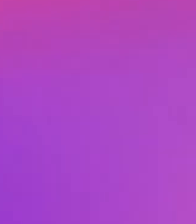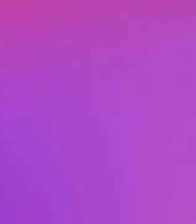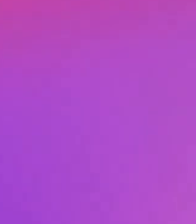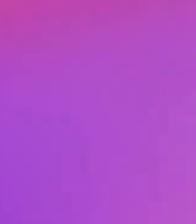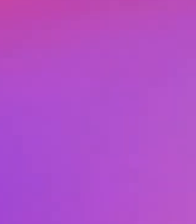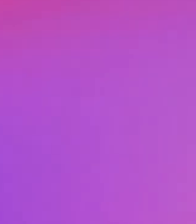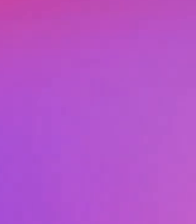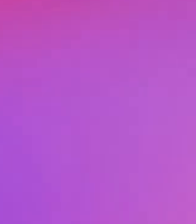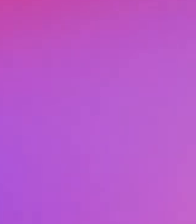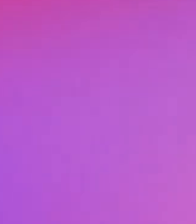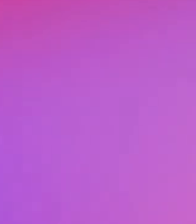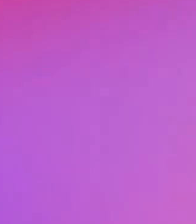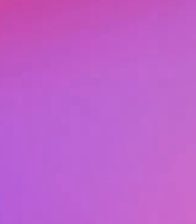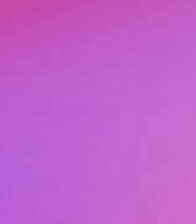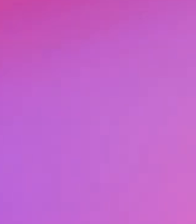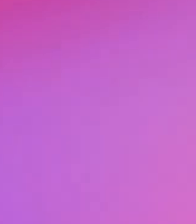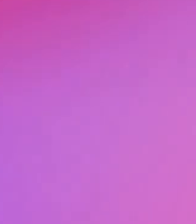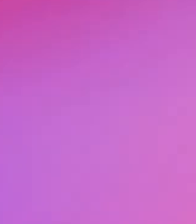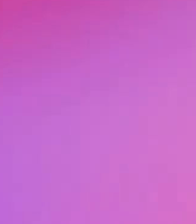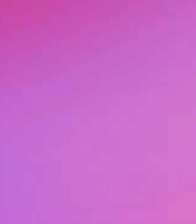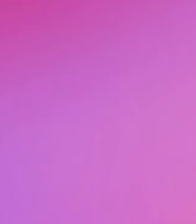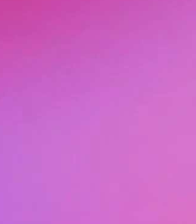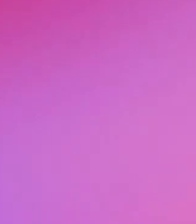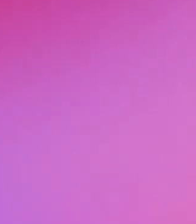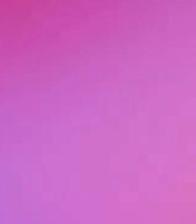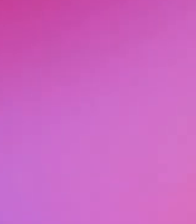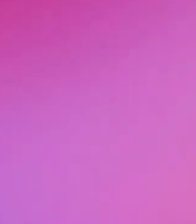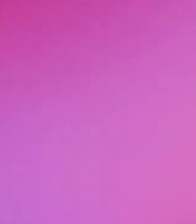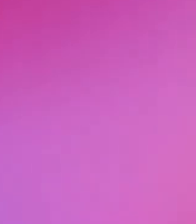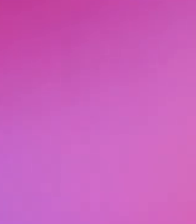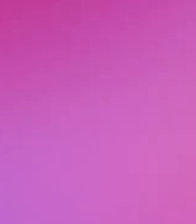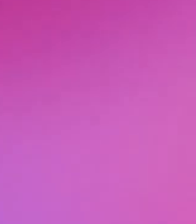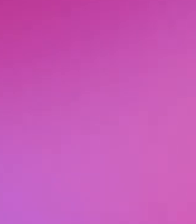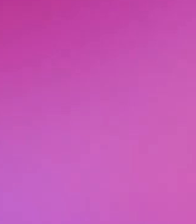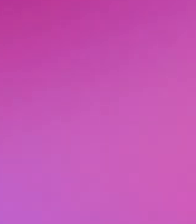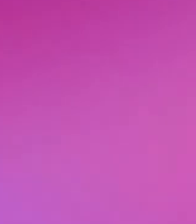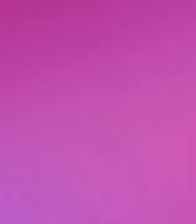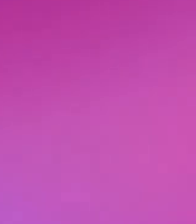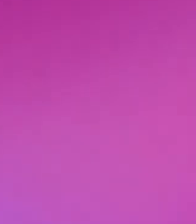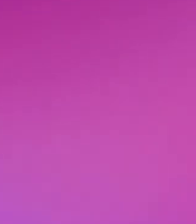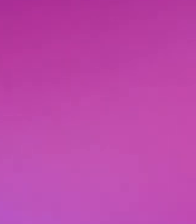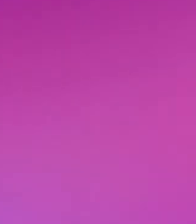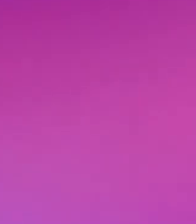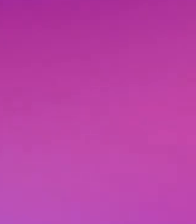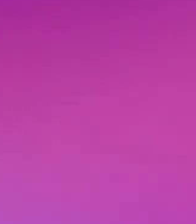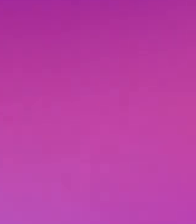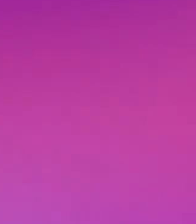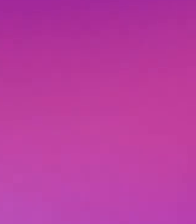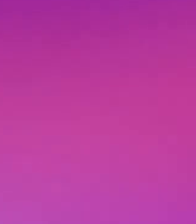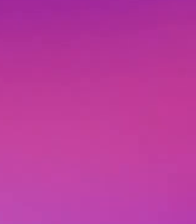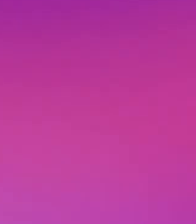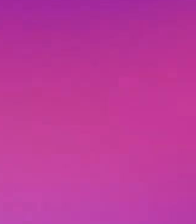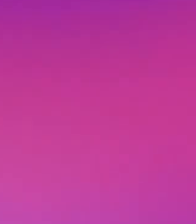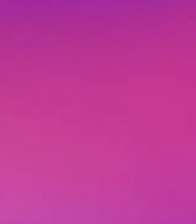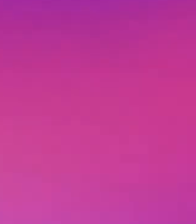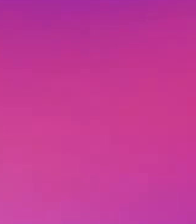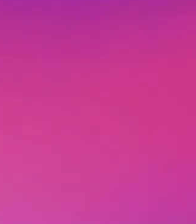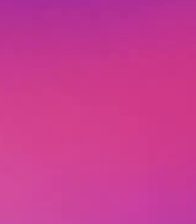Si requieres consultar los libros de texto en versión digital, recuerda que los puedes encontrar en la página